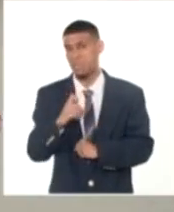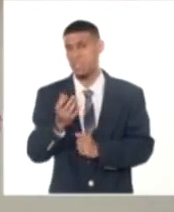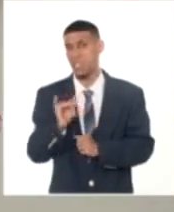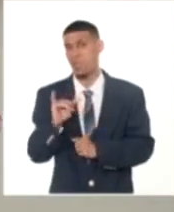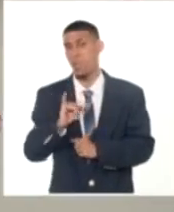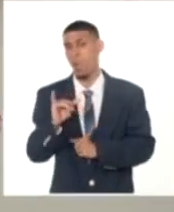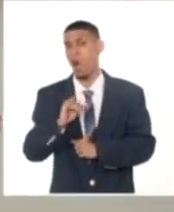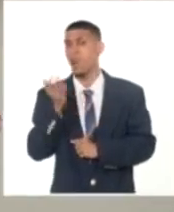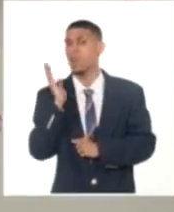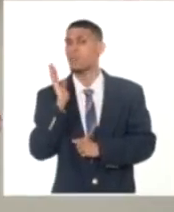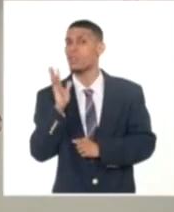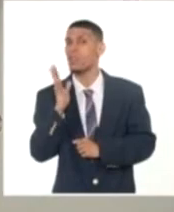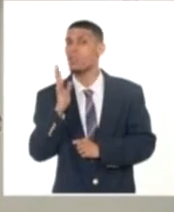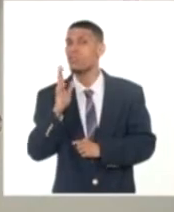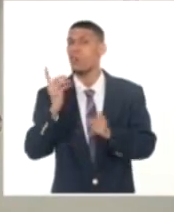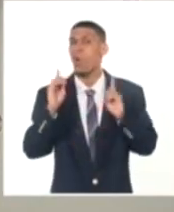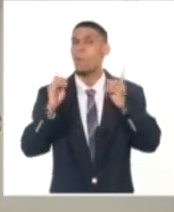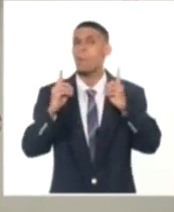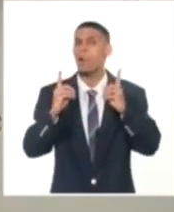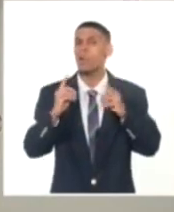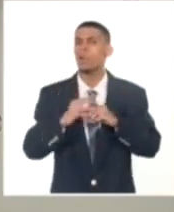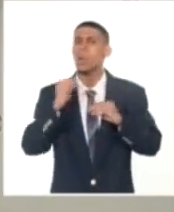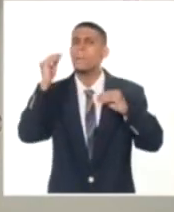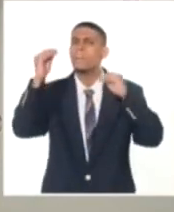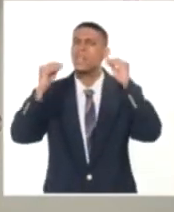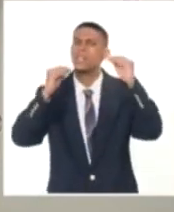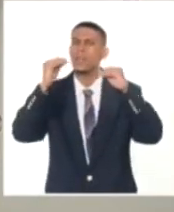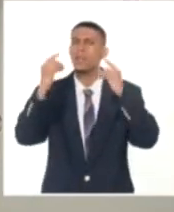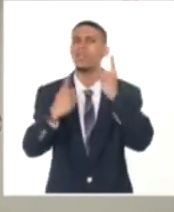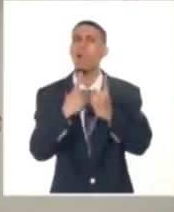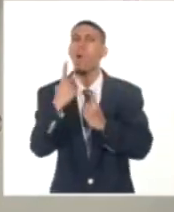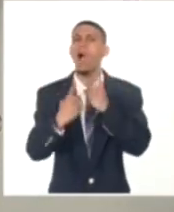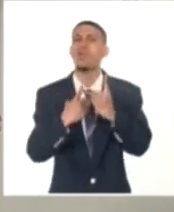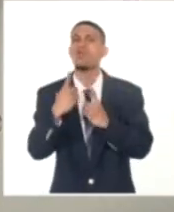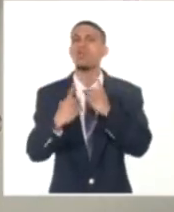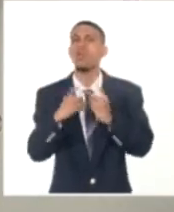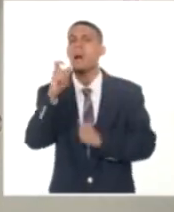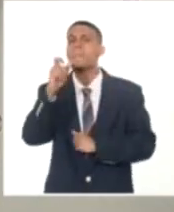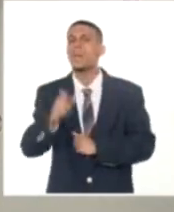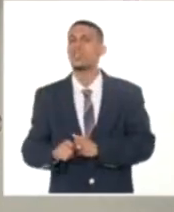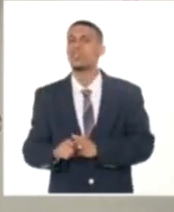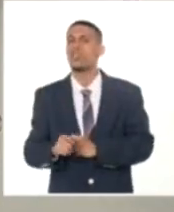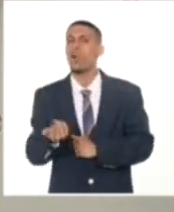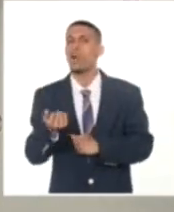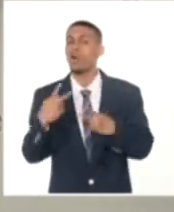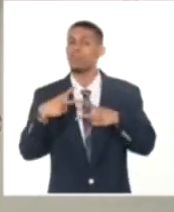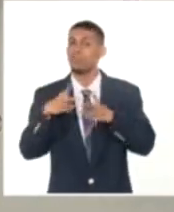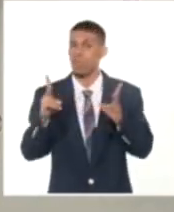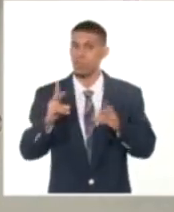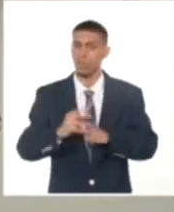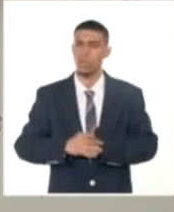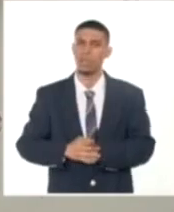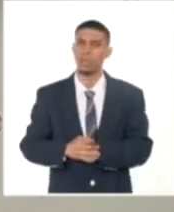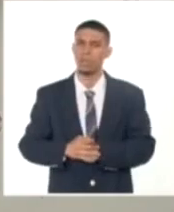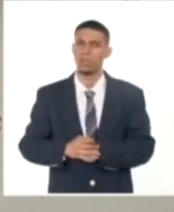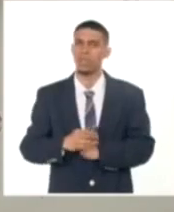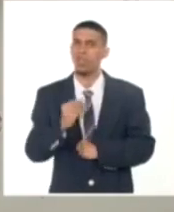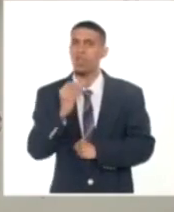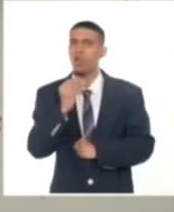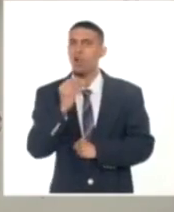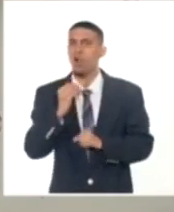que propugna un mundo multipolar o el pensamiento de algún analista con un perfil cercano al progresismo o la